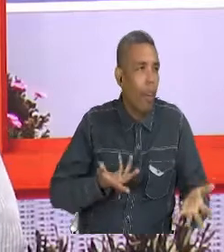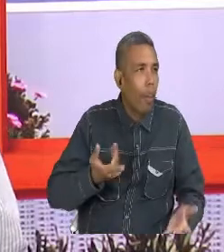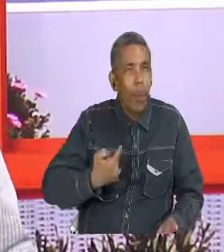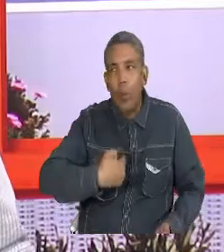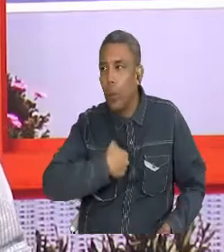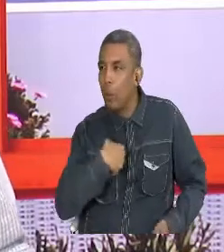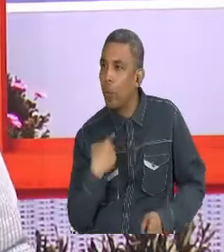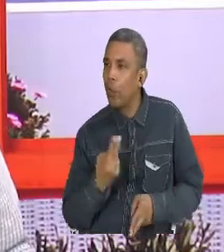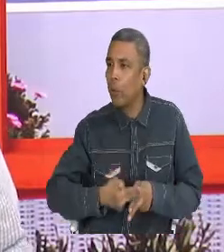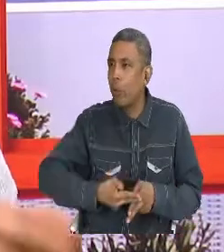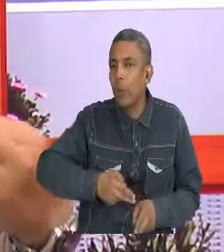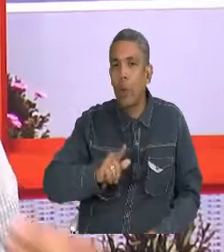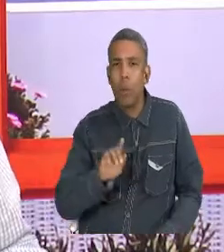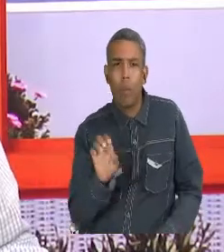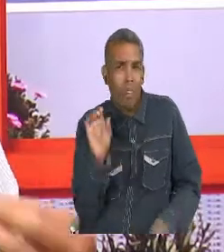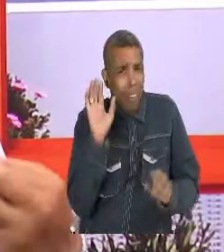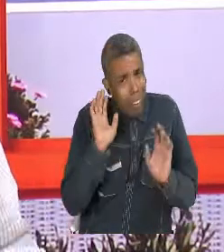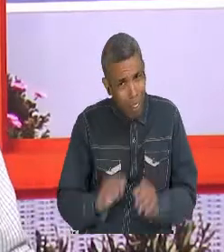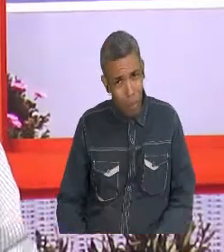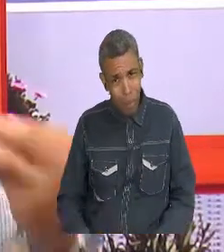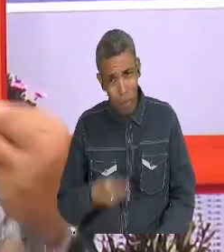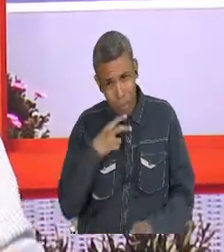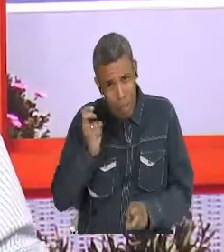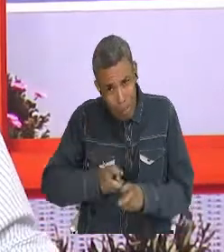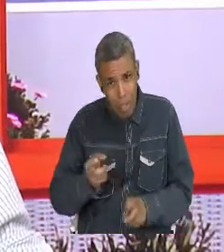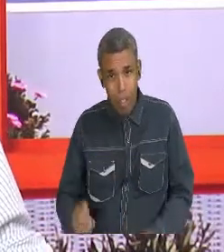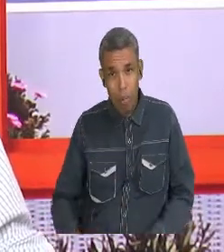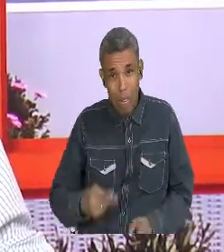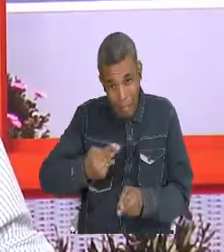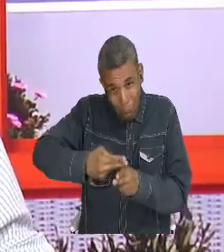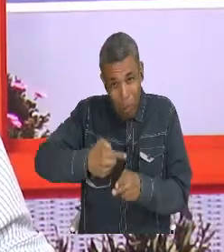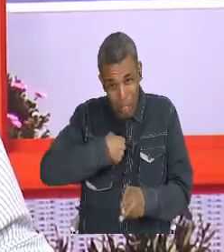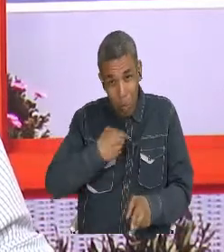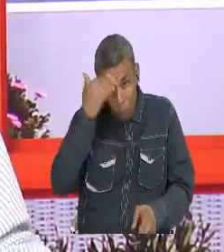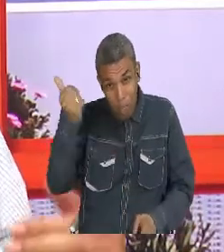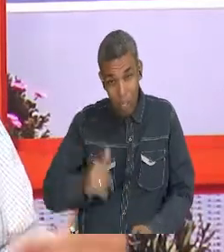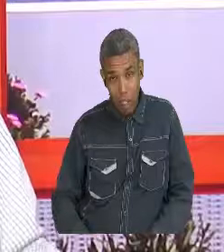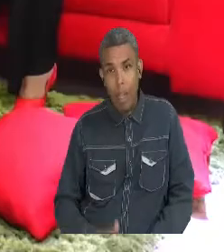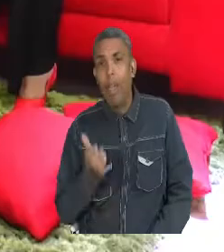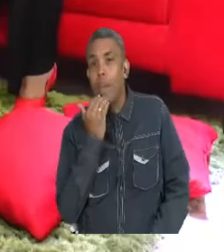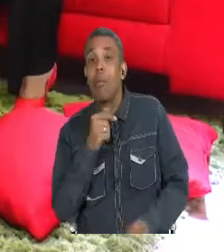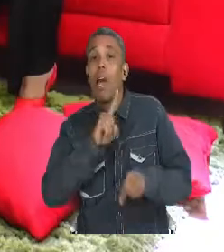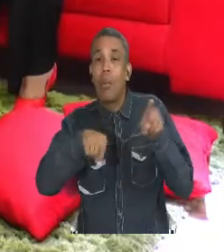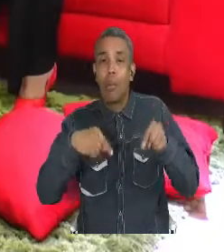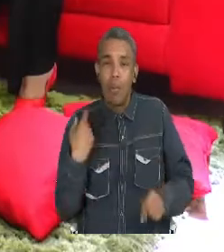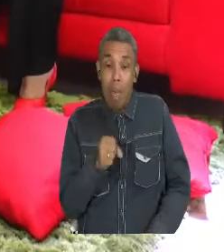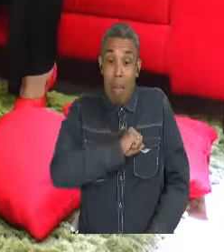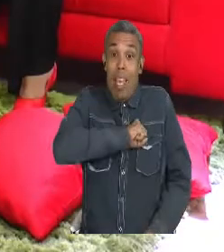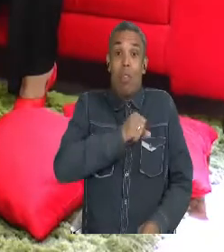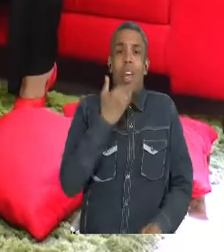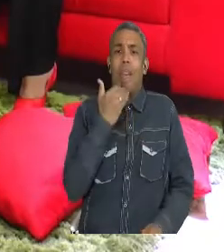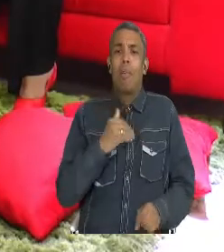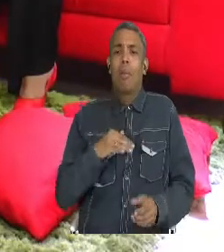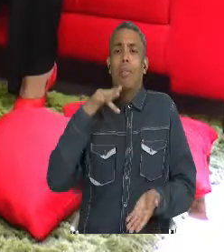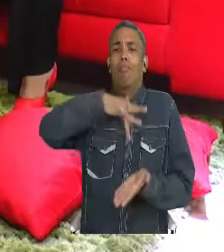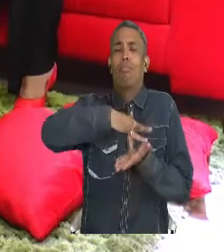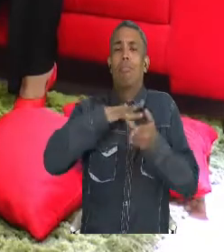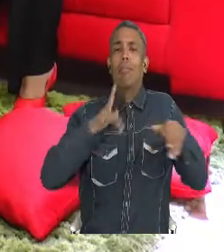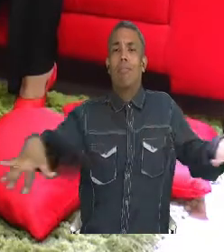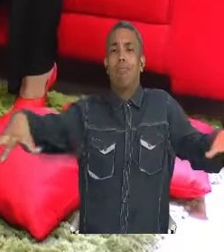es posible que uno ha convivido toda su vida con su nombre y se le olvide? ¿Sí? Entonces, generar todo ese tipo de estrategias